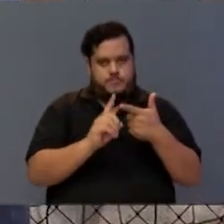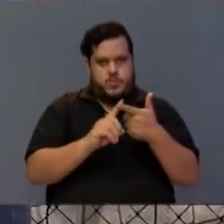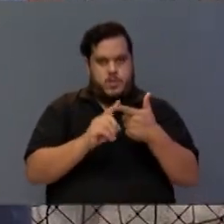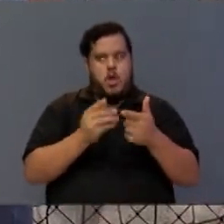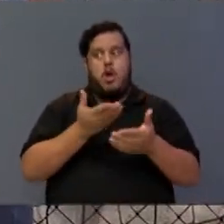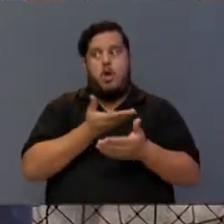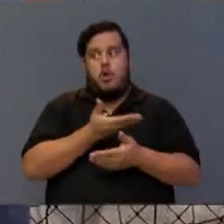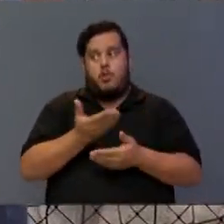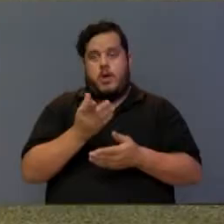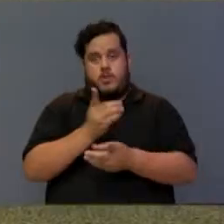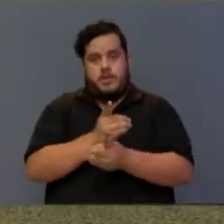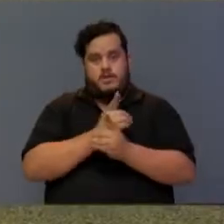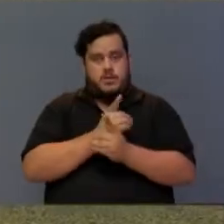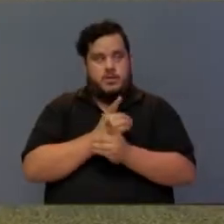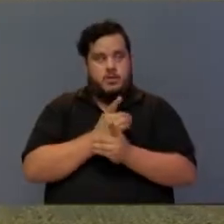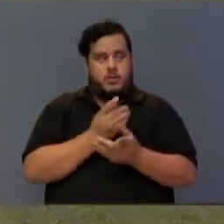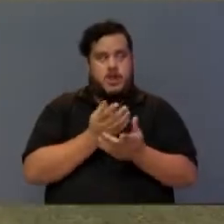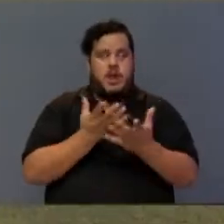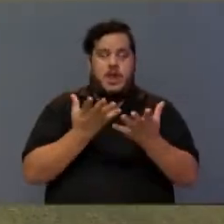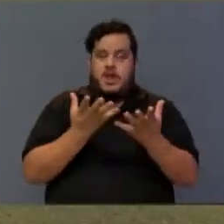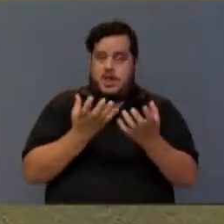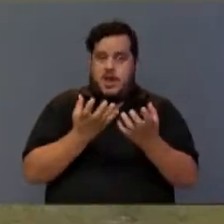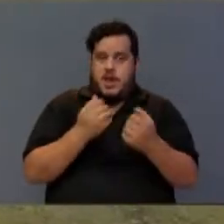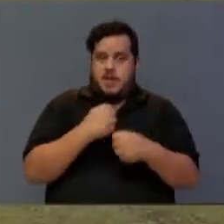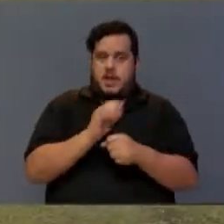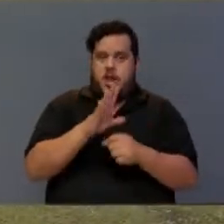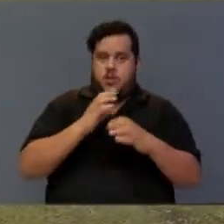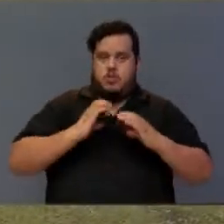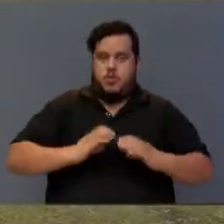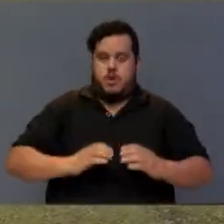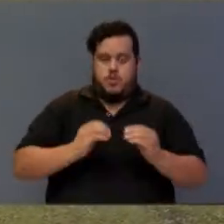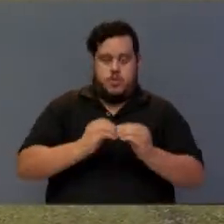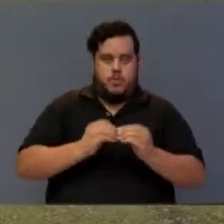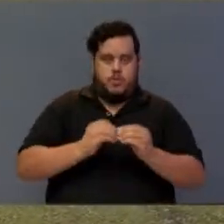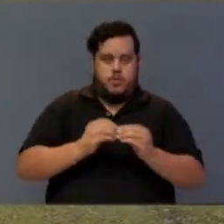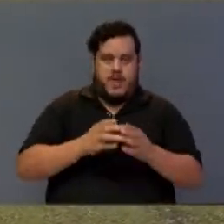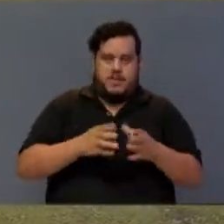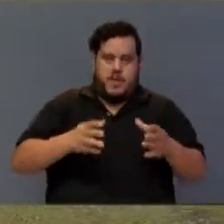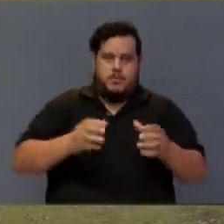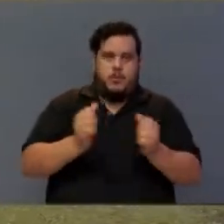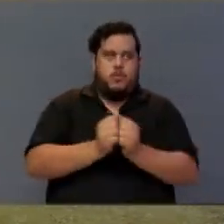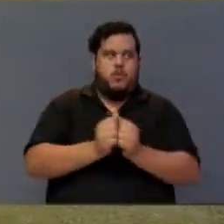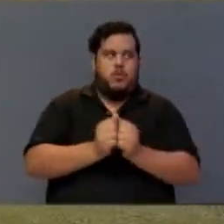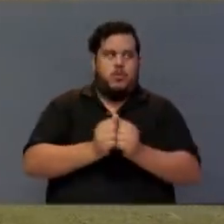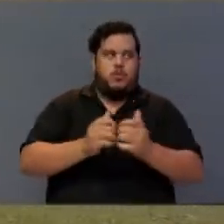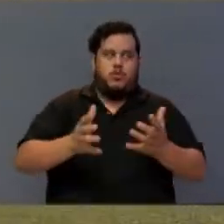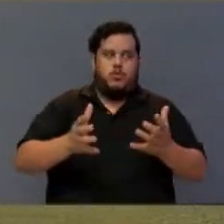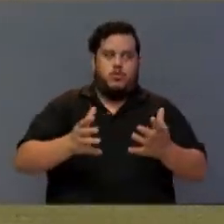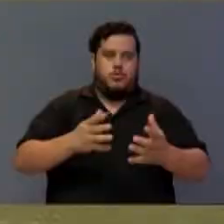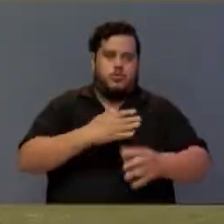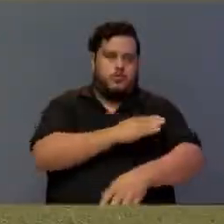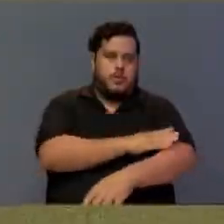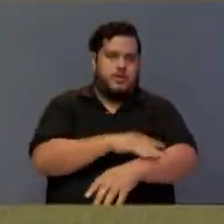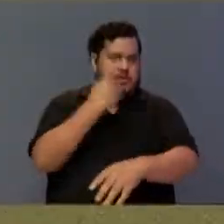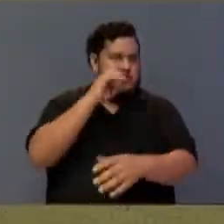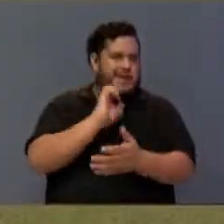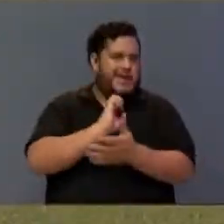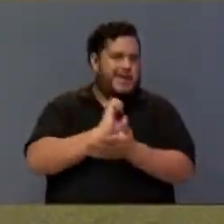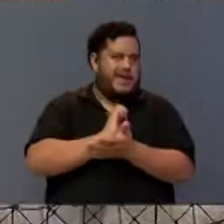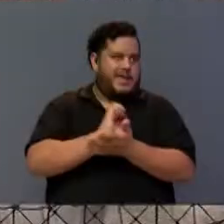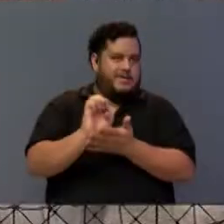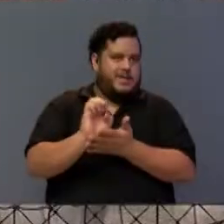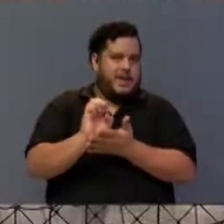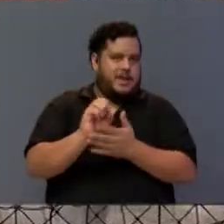defensor pretenda hacer su cuerpo más amplio con sus manos para evitar que el balón pase